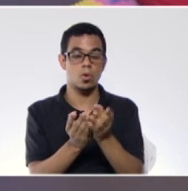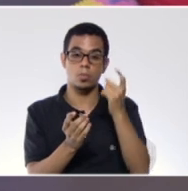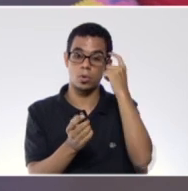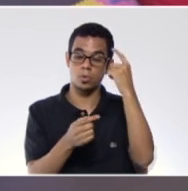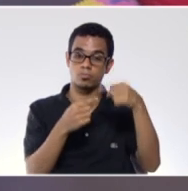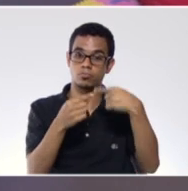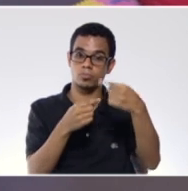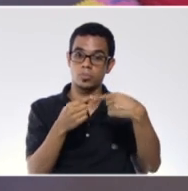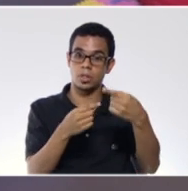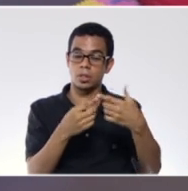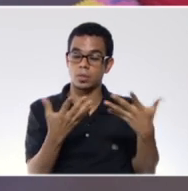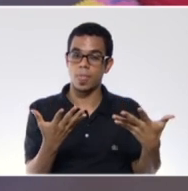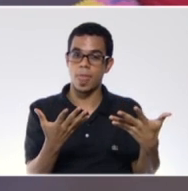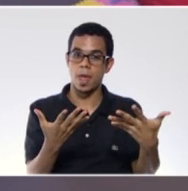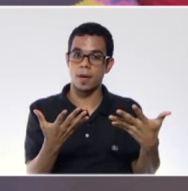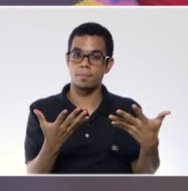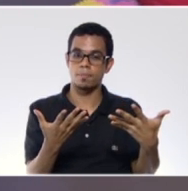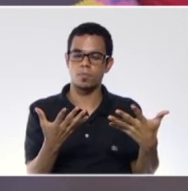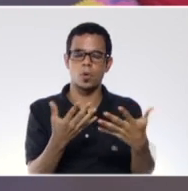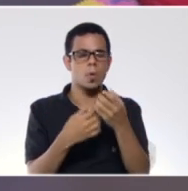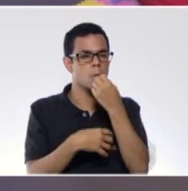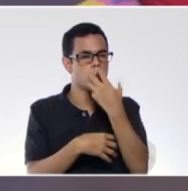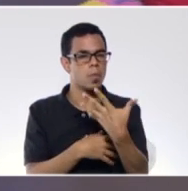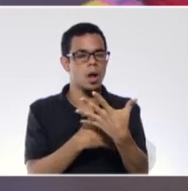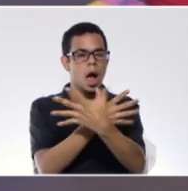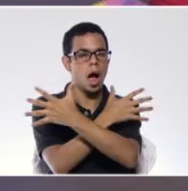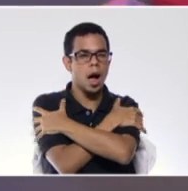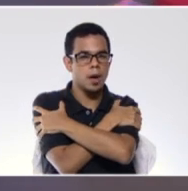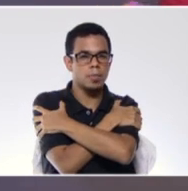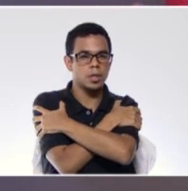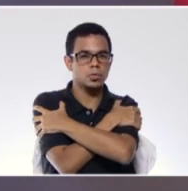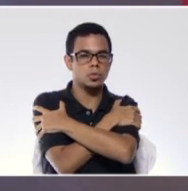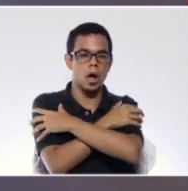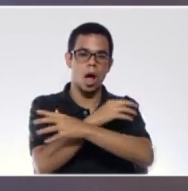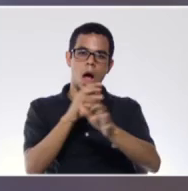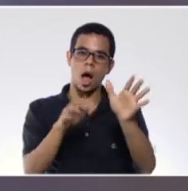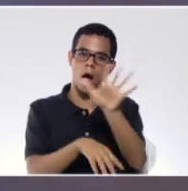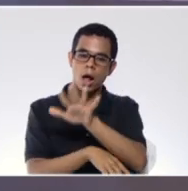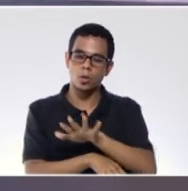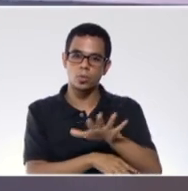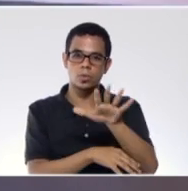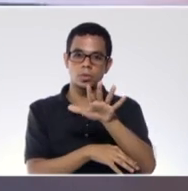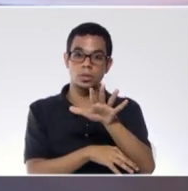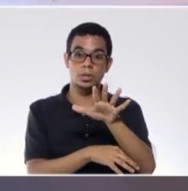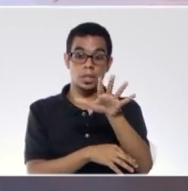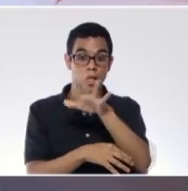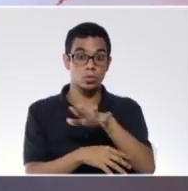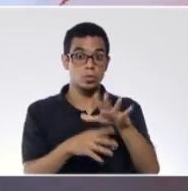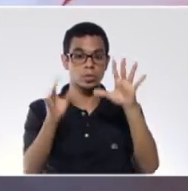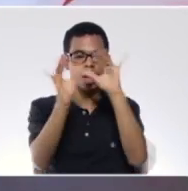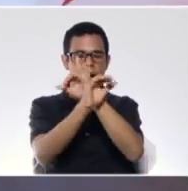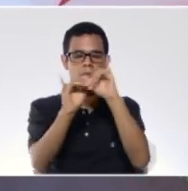días nos despedimos con un afectuoso abrazo, deseándoles que todos los seres